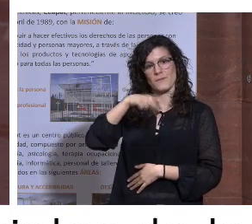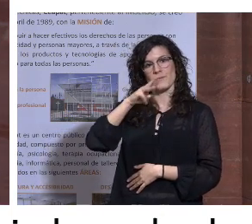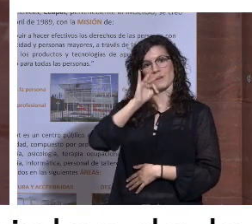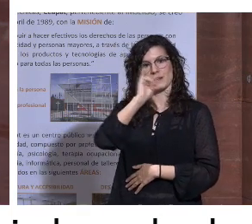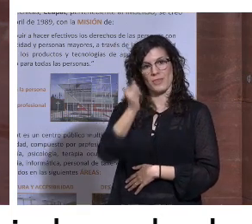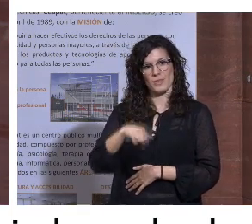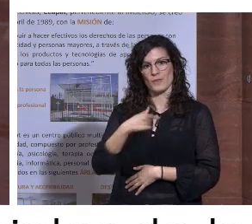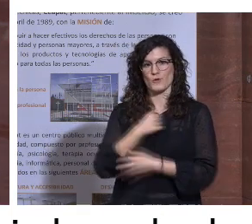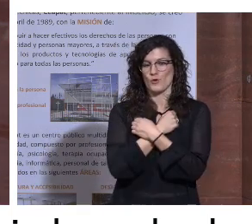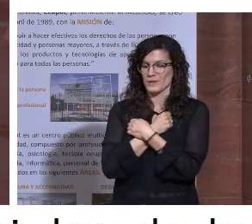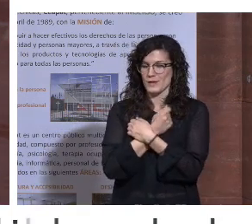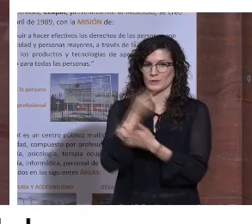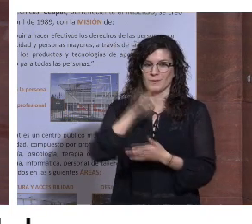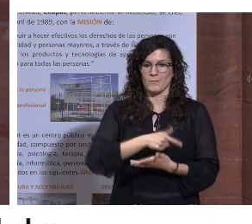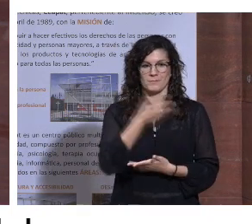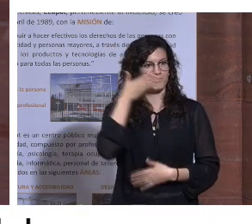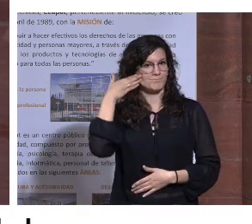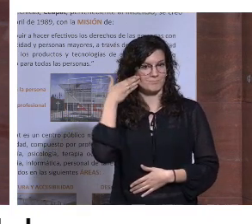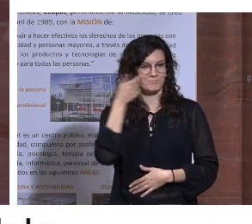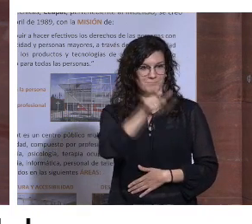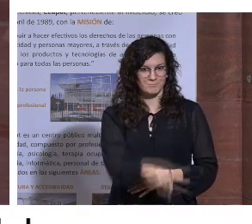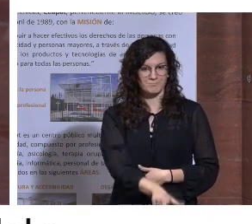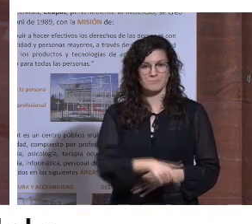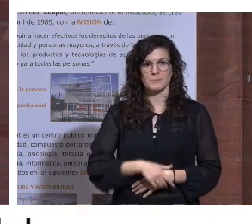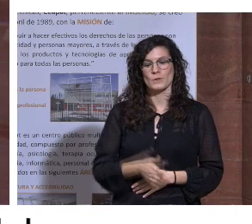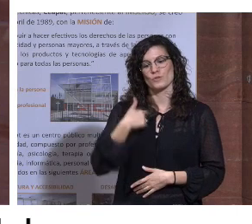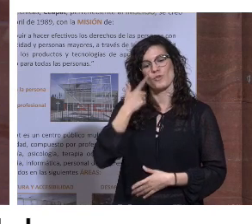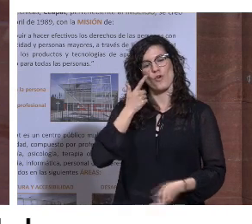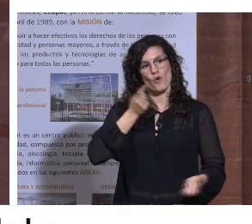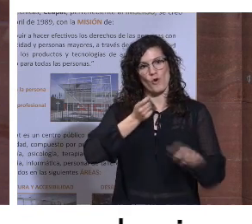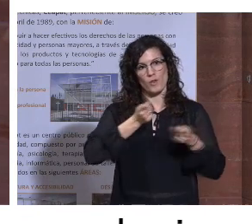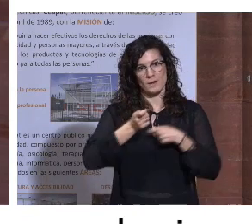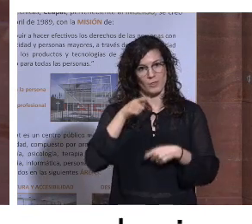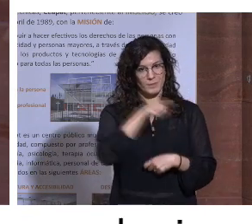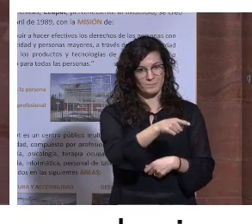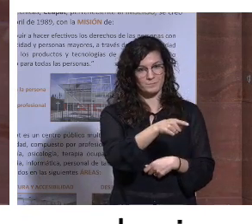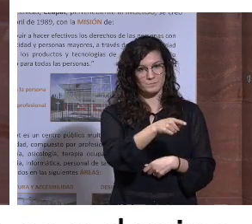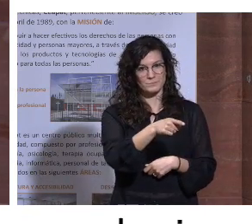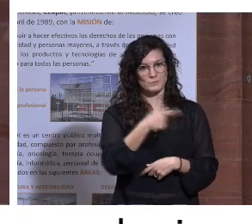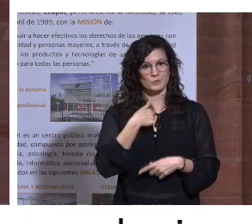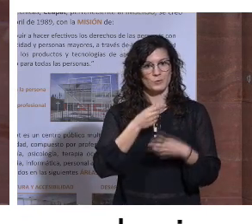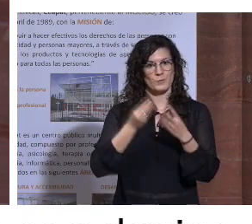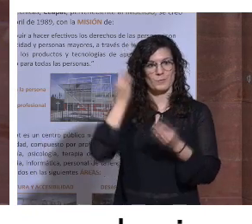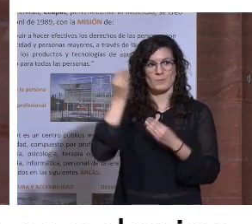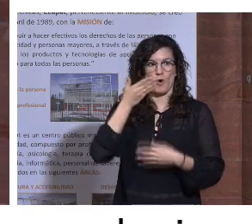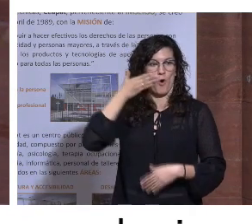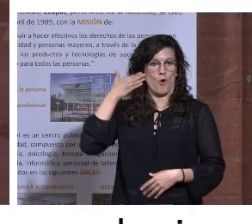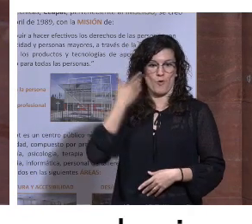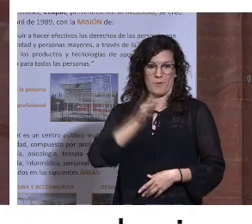la que tanto quiero y admiro, yo coordinándola a ella, no creí merecer tanto honor,